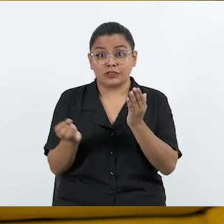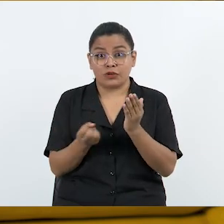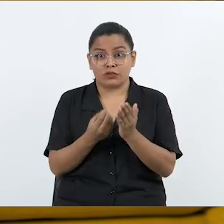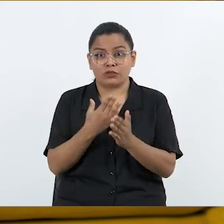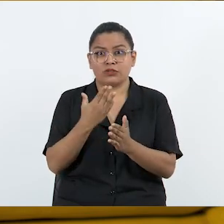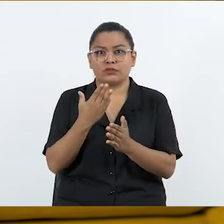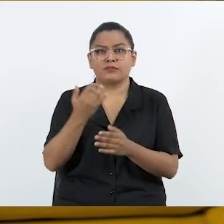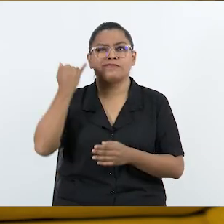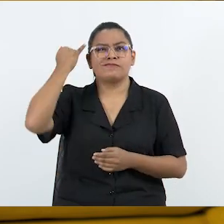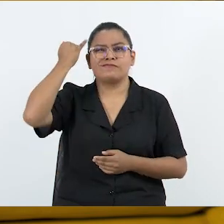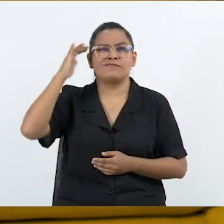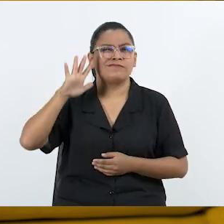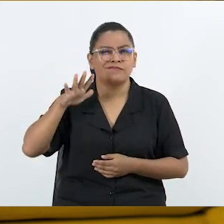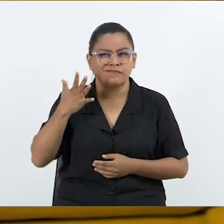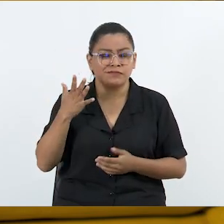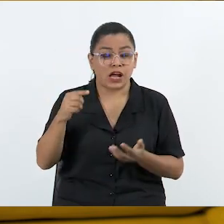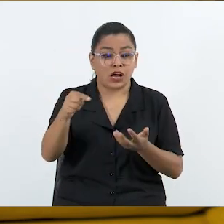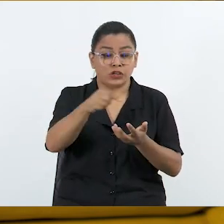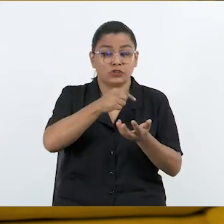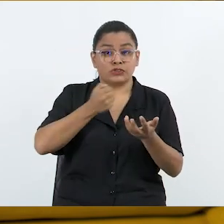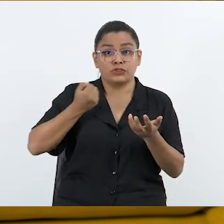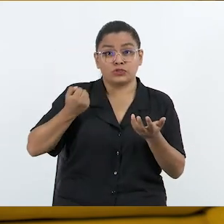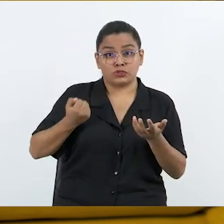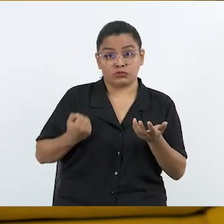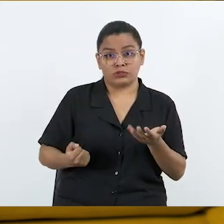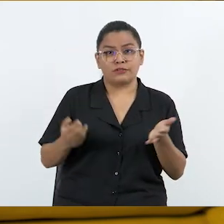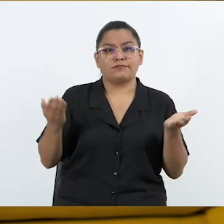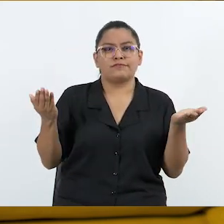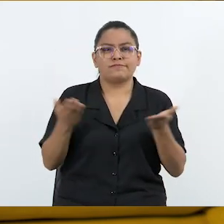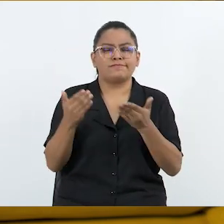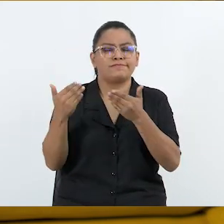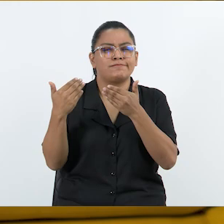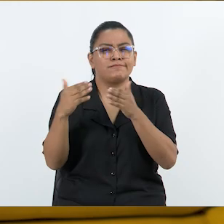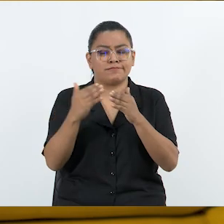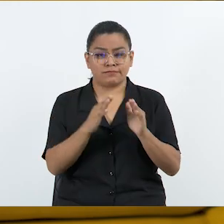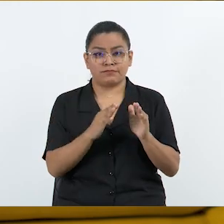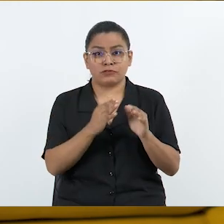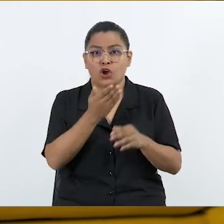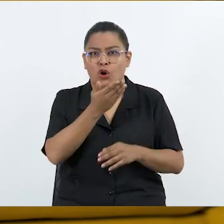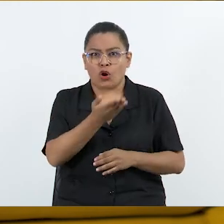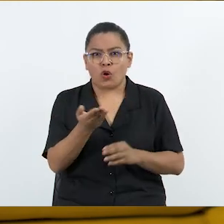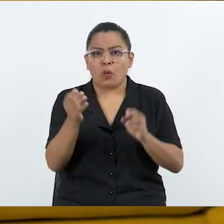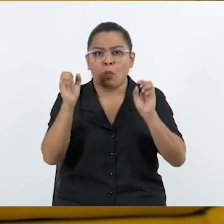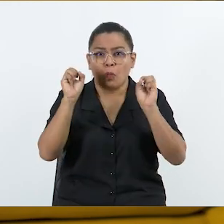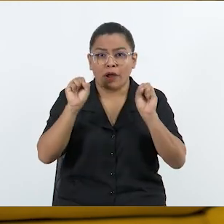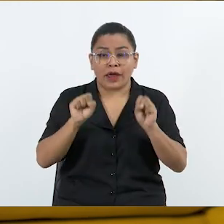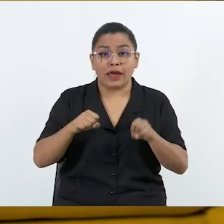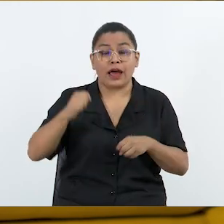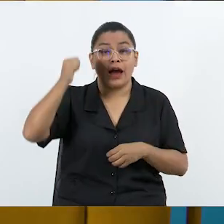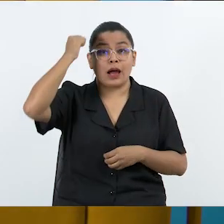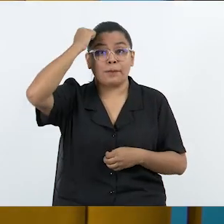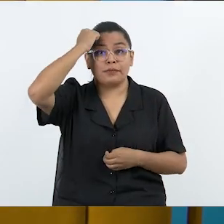el propósito que nuestros estudiantes realicen diversas acciones que les permitan aprender.